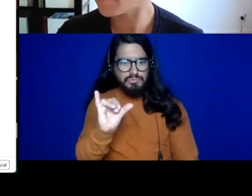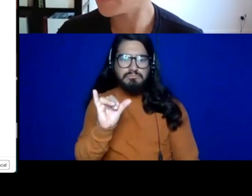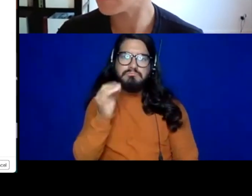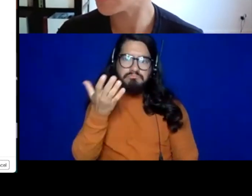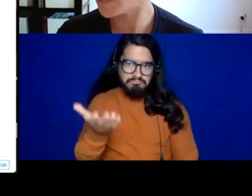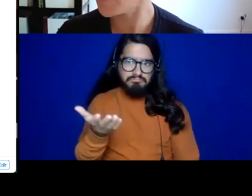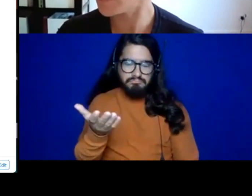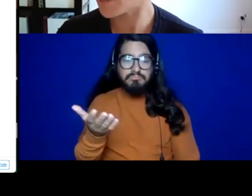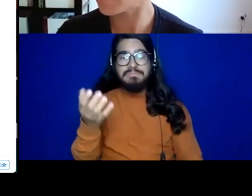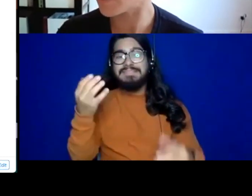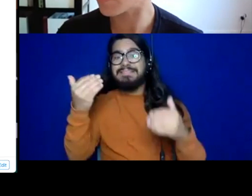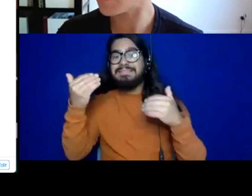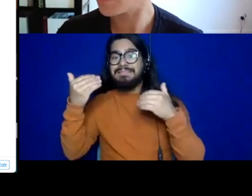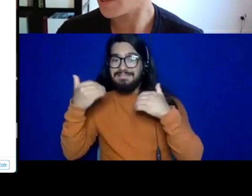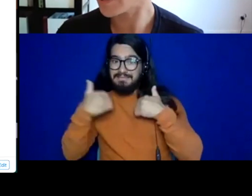un número.